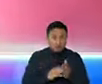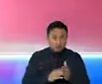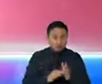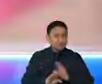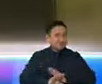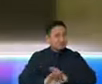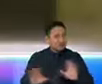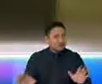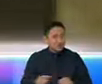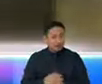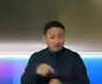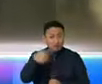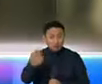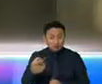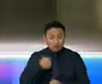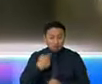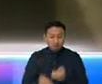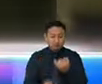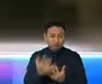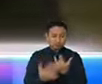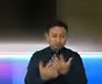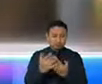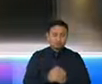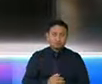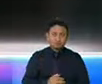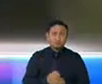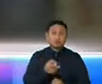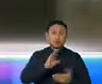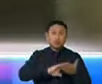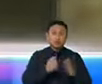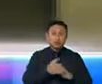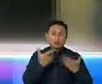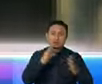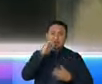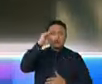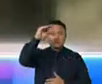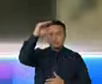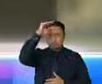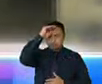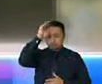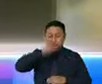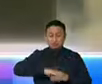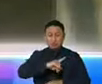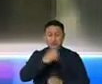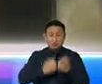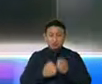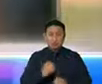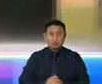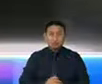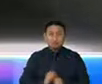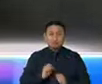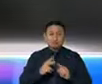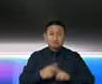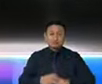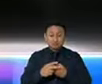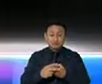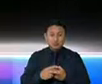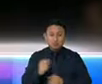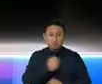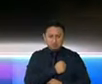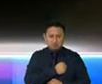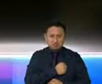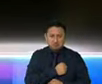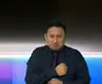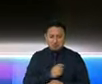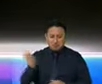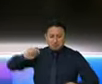Pero no va a haber otra vez, otra salvación. Es así como la comunidad, cansada de vivir en zozobra ante la delincuencia, empieza a tomar justicia por